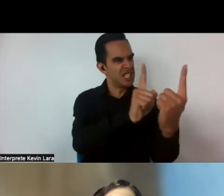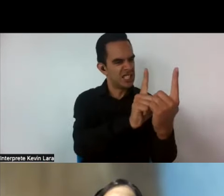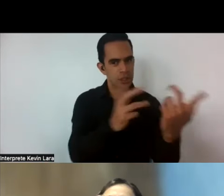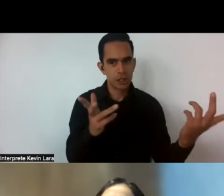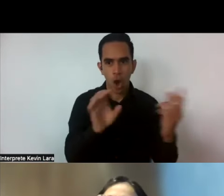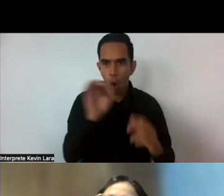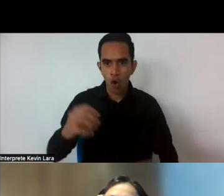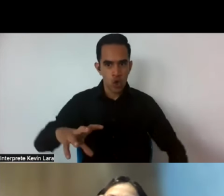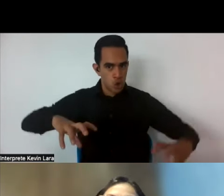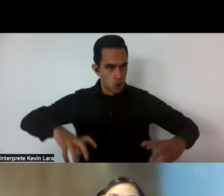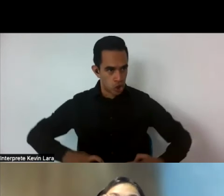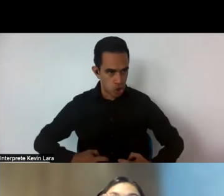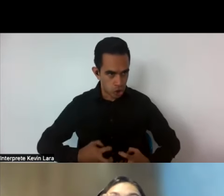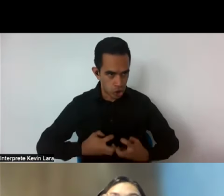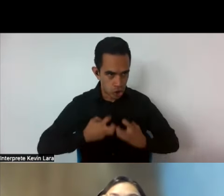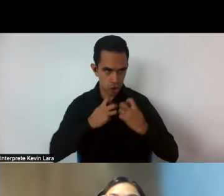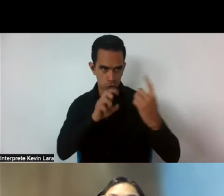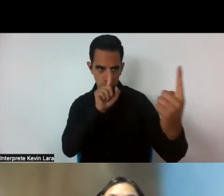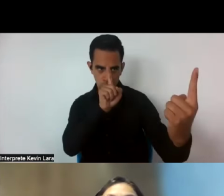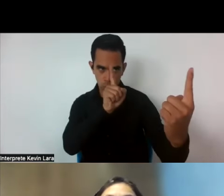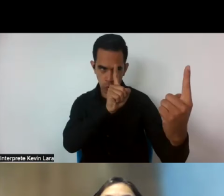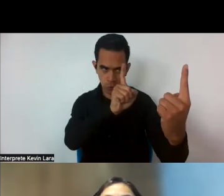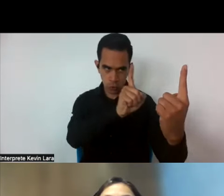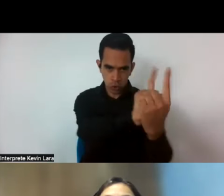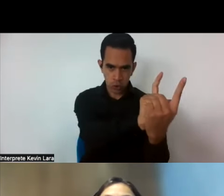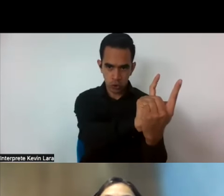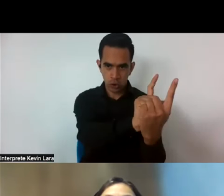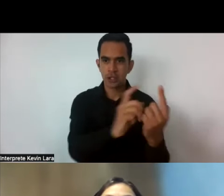¿Qué es lo que por lo general sucede?